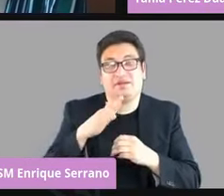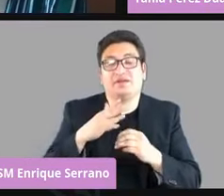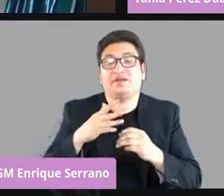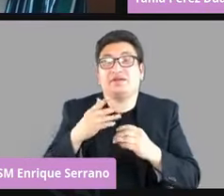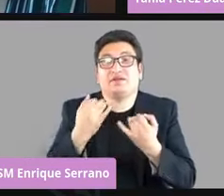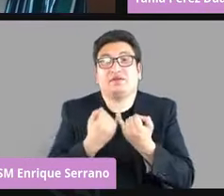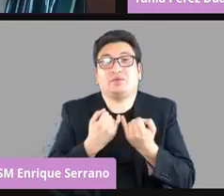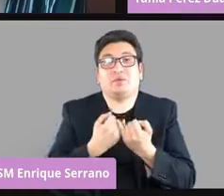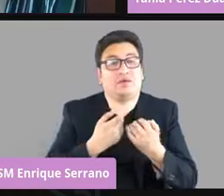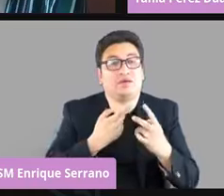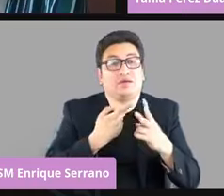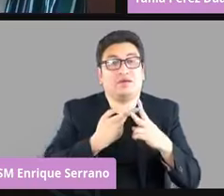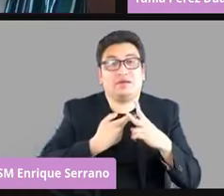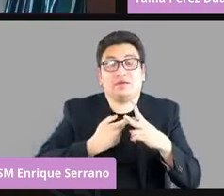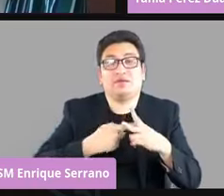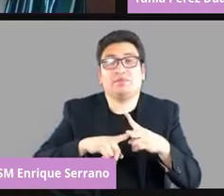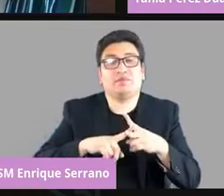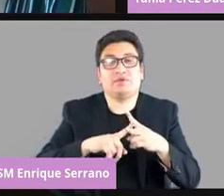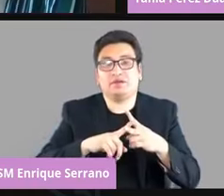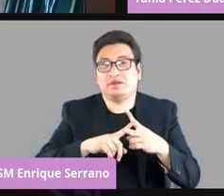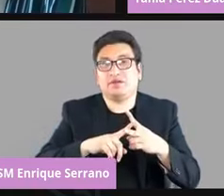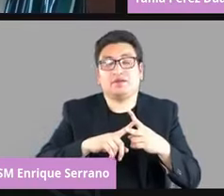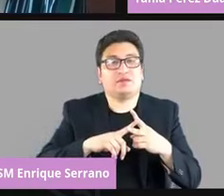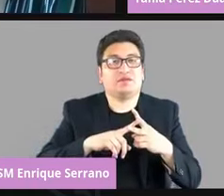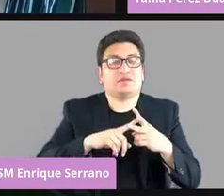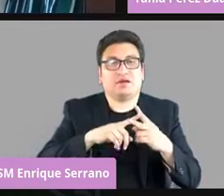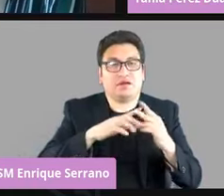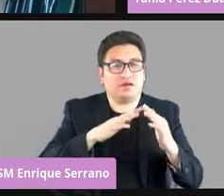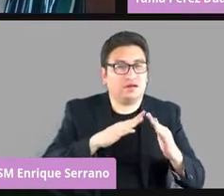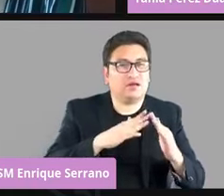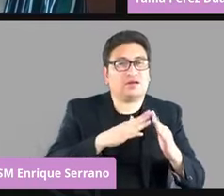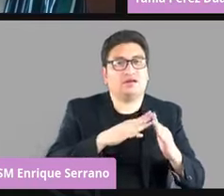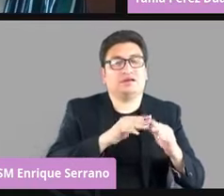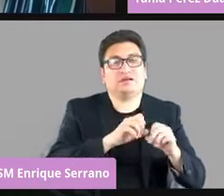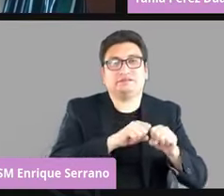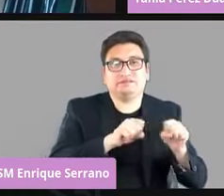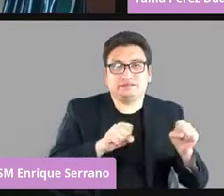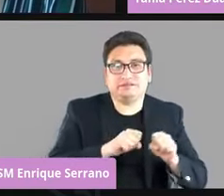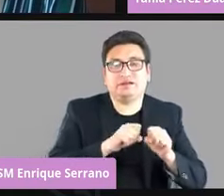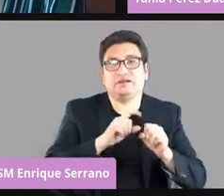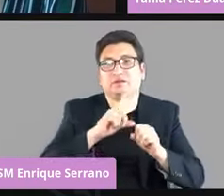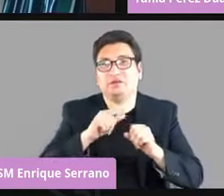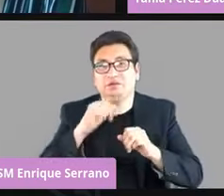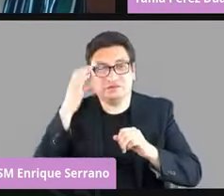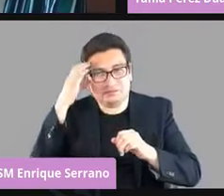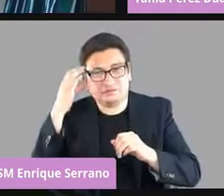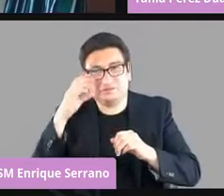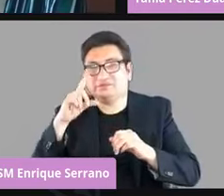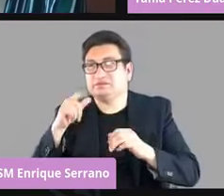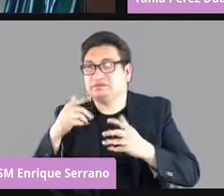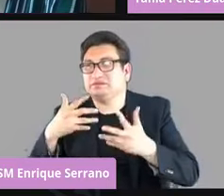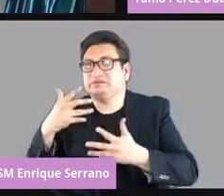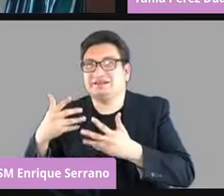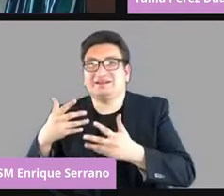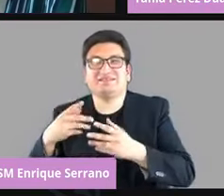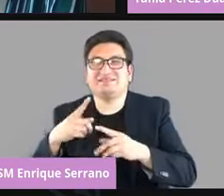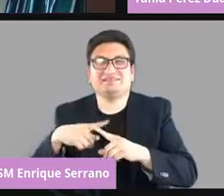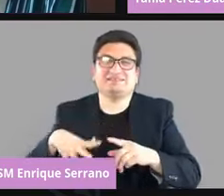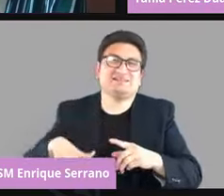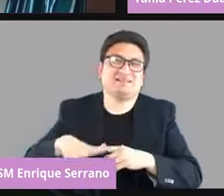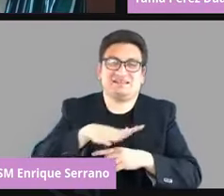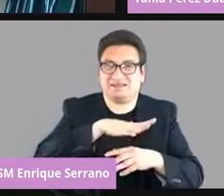en tu cama y luego ya se baña contigo, o sea, realmente llega a ser bastante, ahora sí